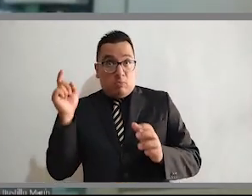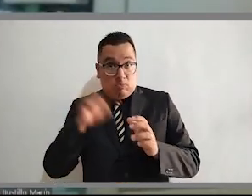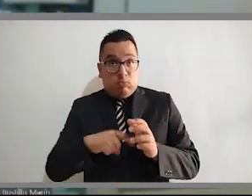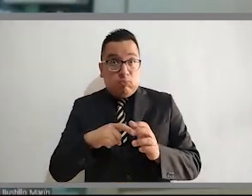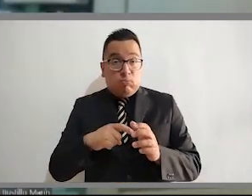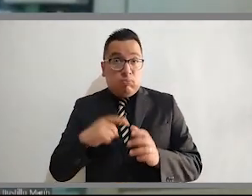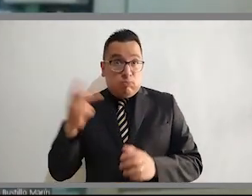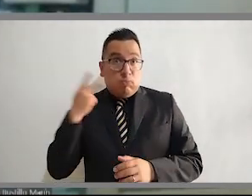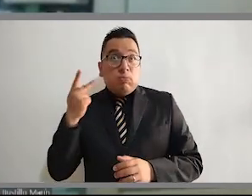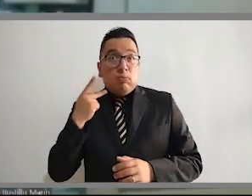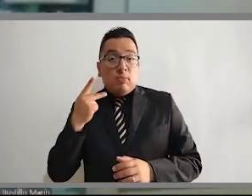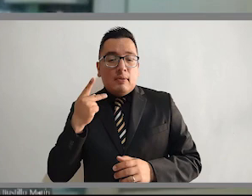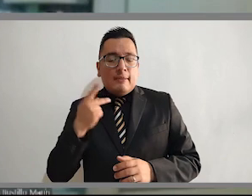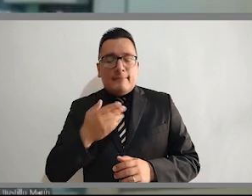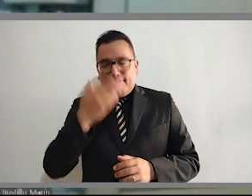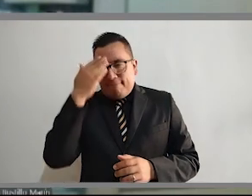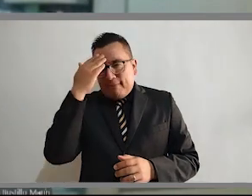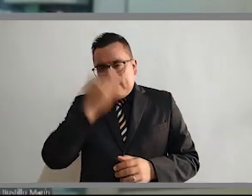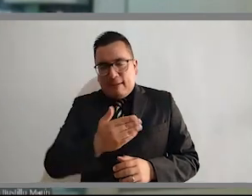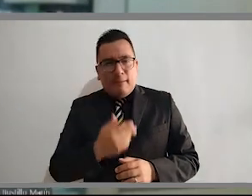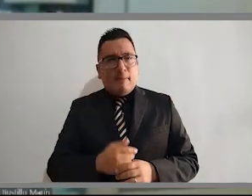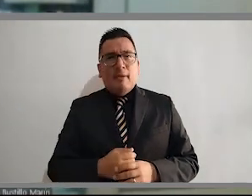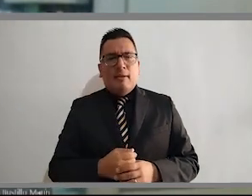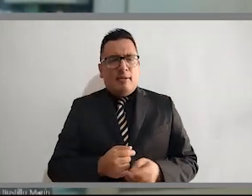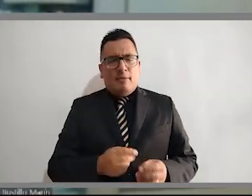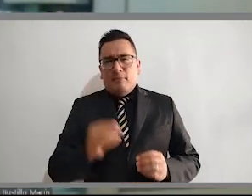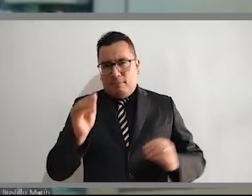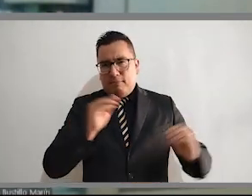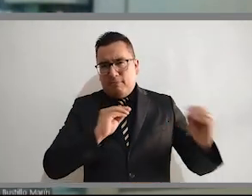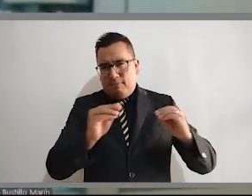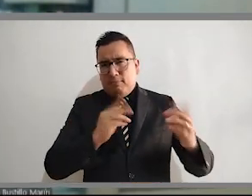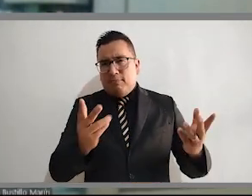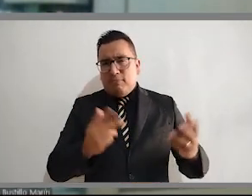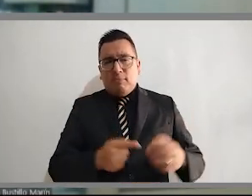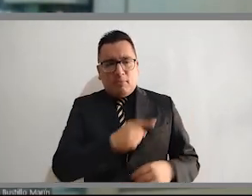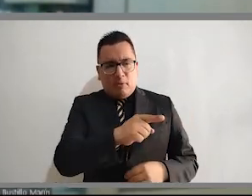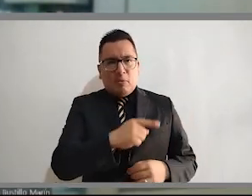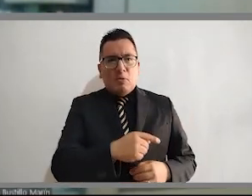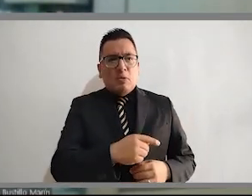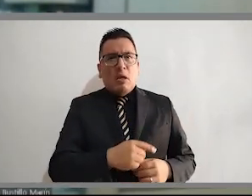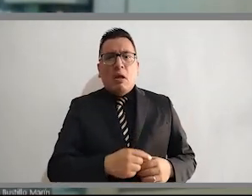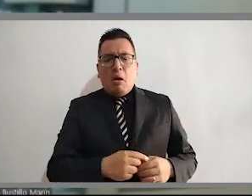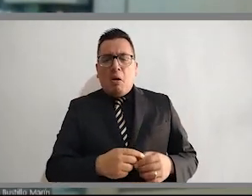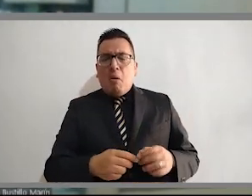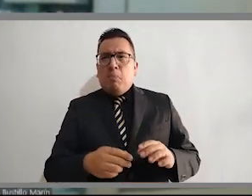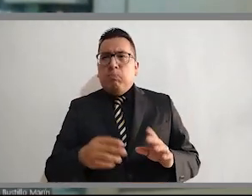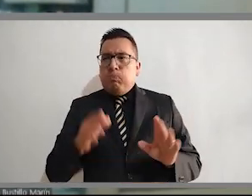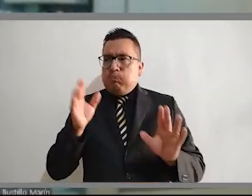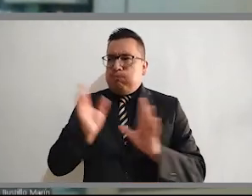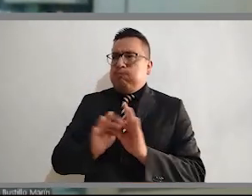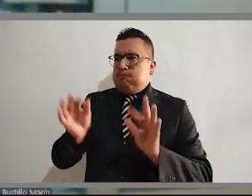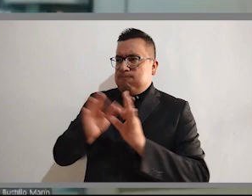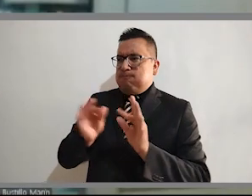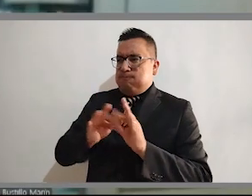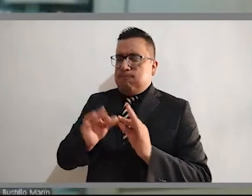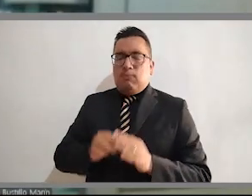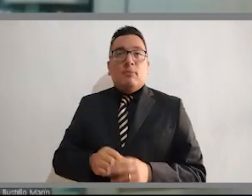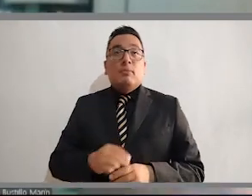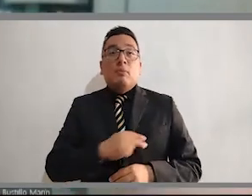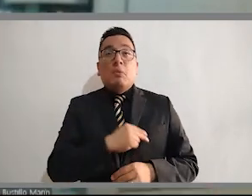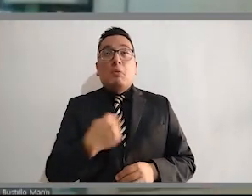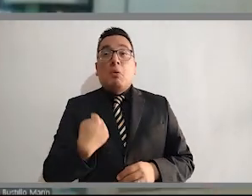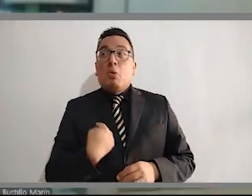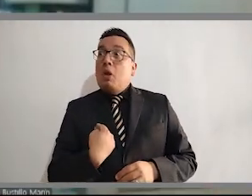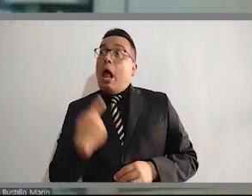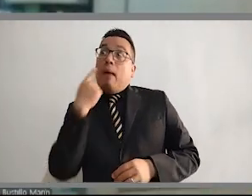escrutinio público, también tenemos que estar abiertas a observar qué es lo que nos están diciendo. Porque qué es lo que está sucediendo, y